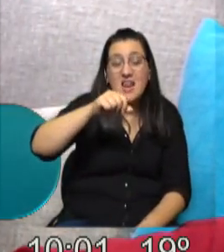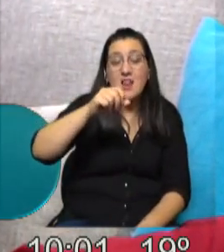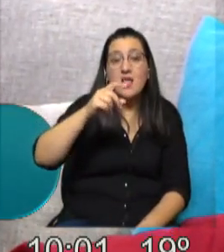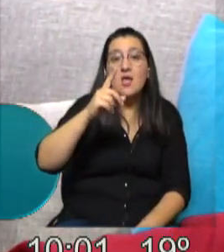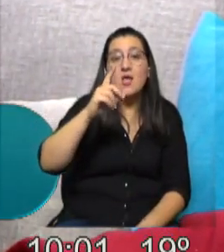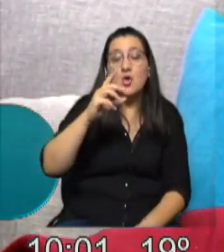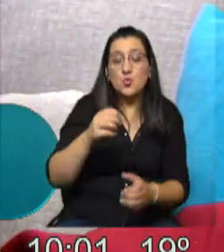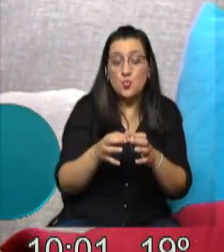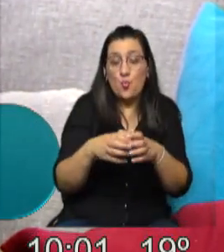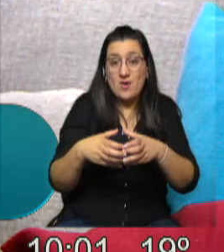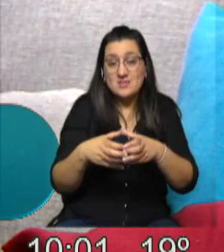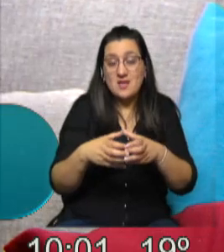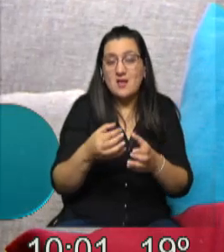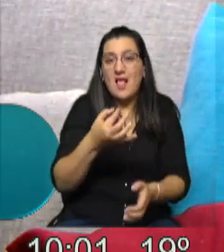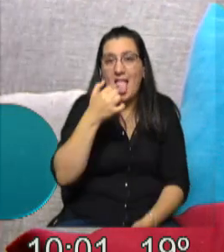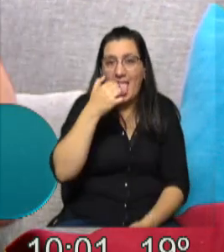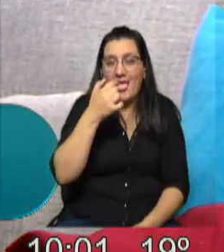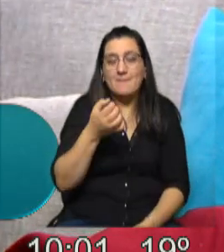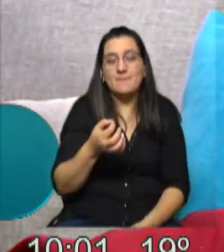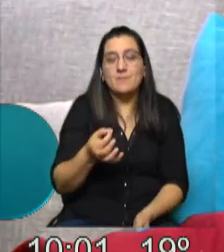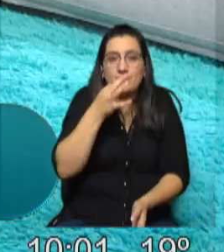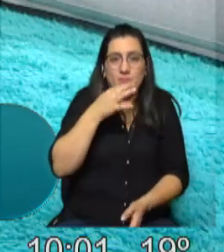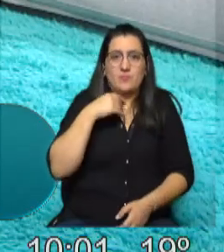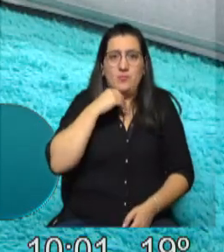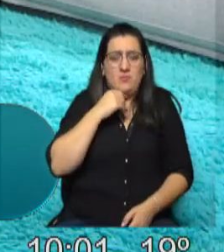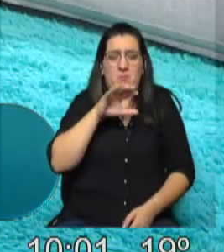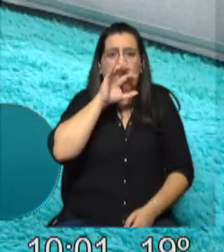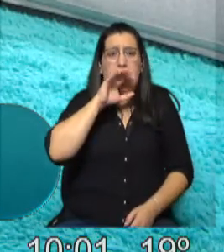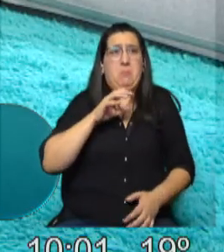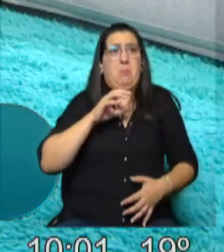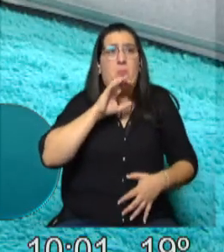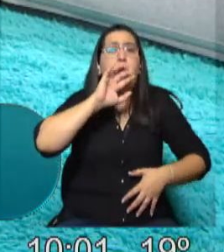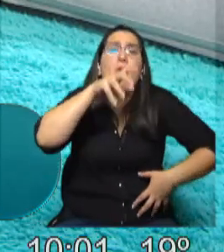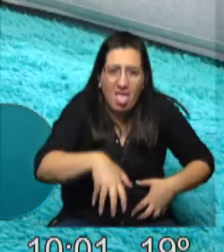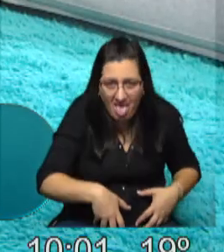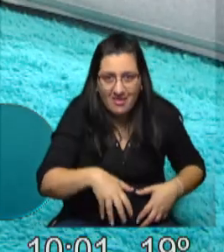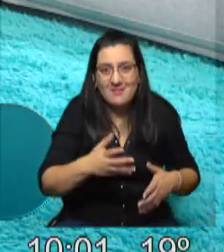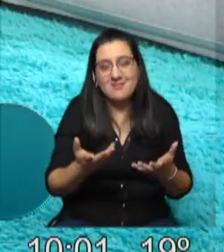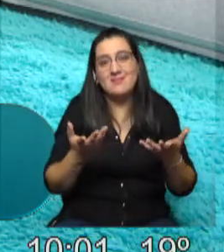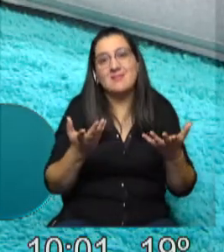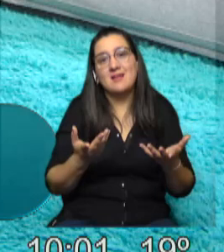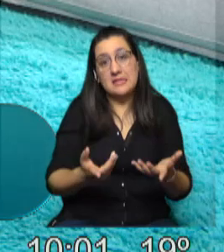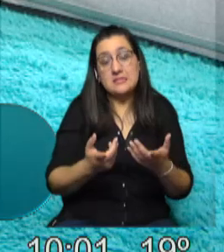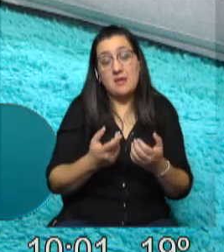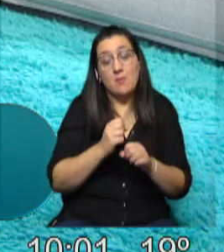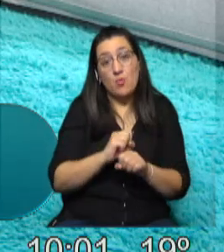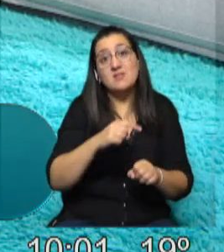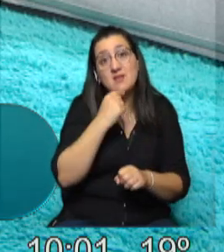perro y antes de los primeros 10, 20 minutos, si logramos que expulse todo, tenemos más posibilidades de que no absorba y